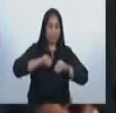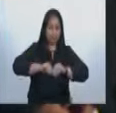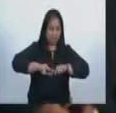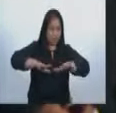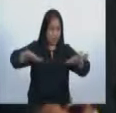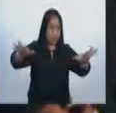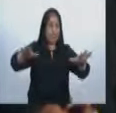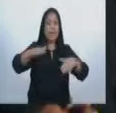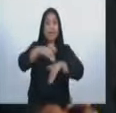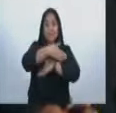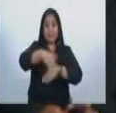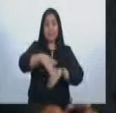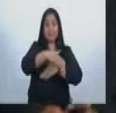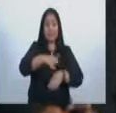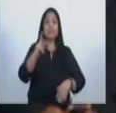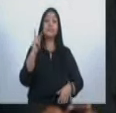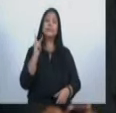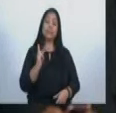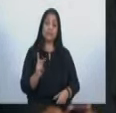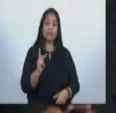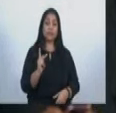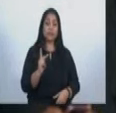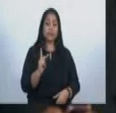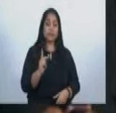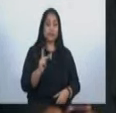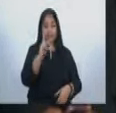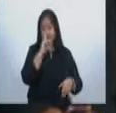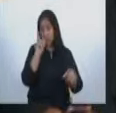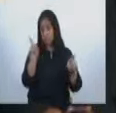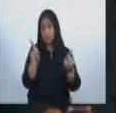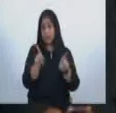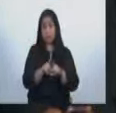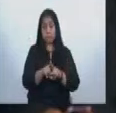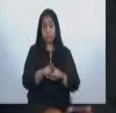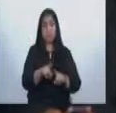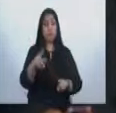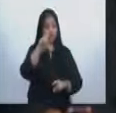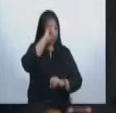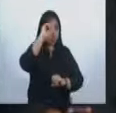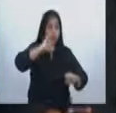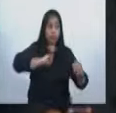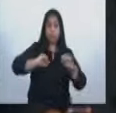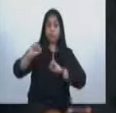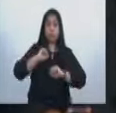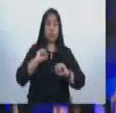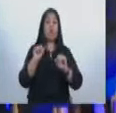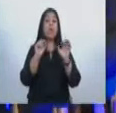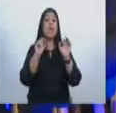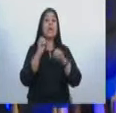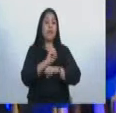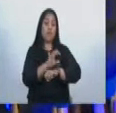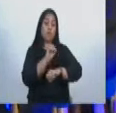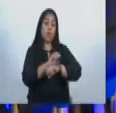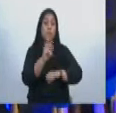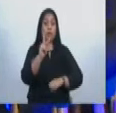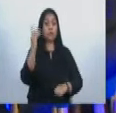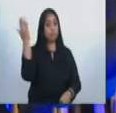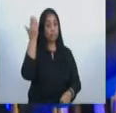calles y eh al mismo tiempo trabajar en la formación y en la